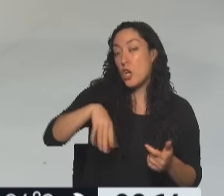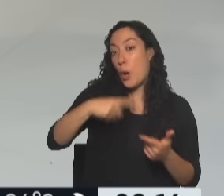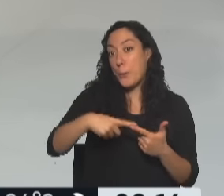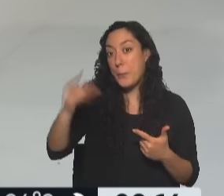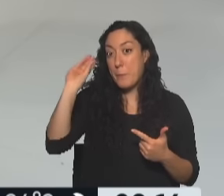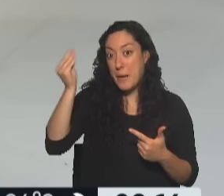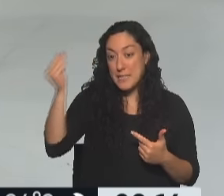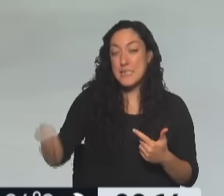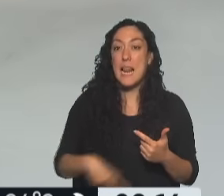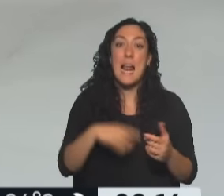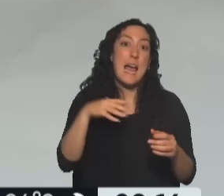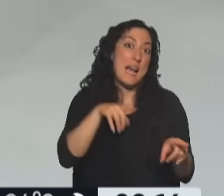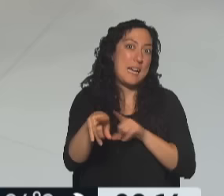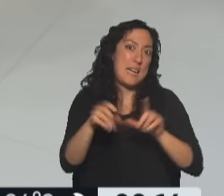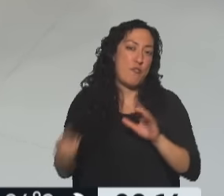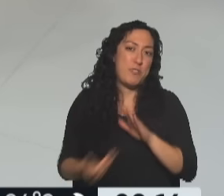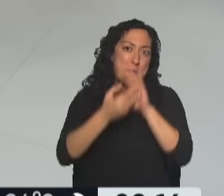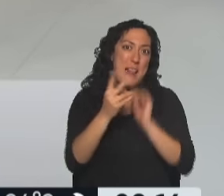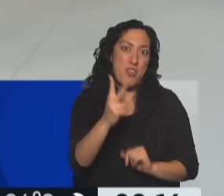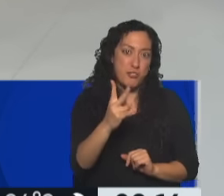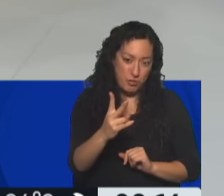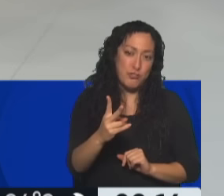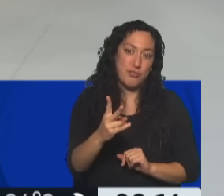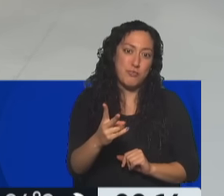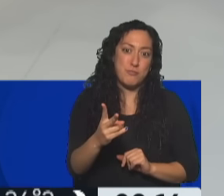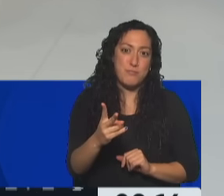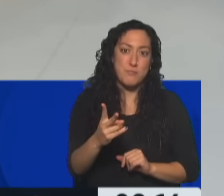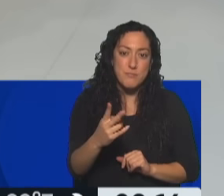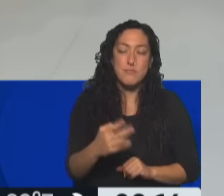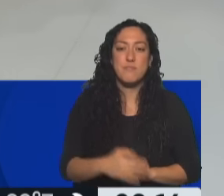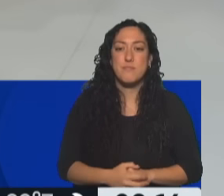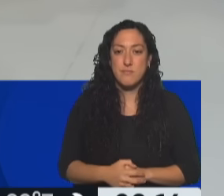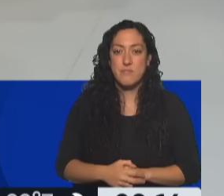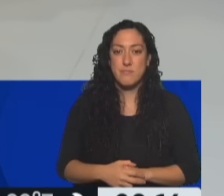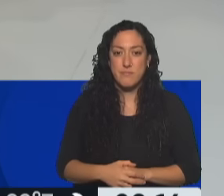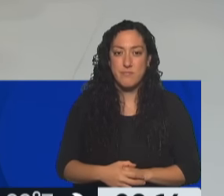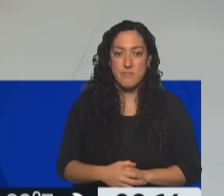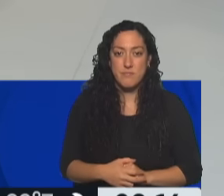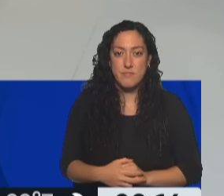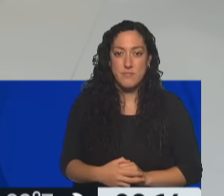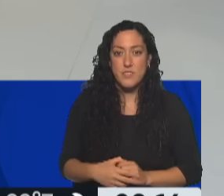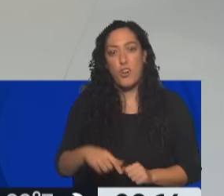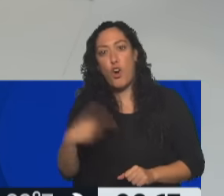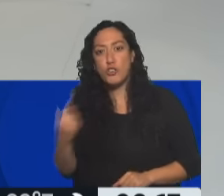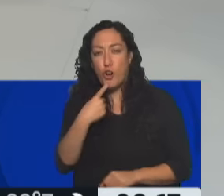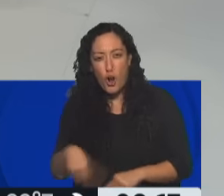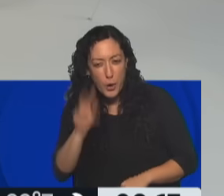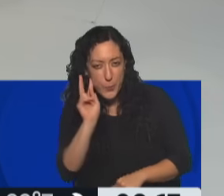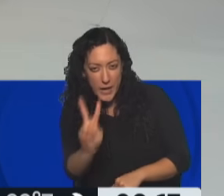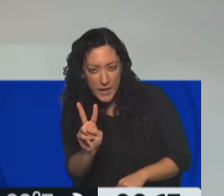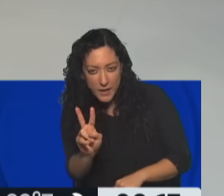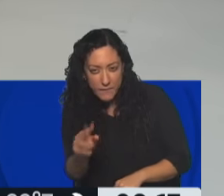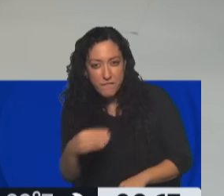Brasil, dos carreras fundamentales que va a utilizar. Miren, ¿no ven otros colores? ¿De quién es